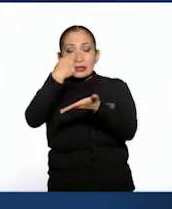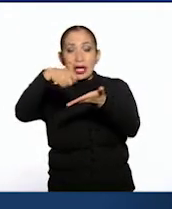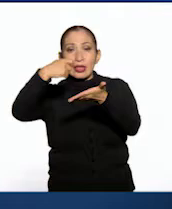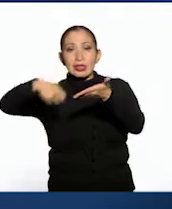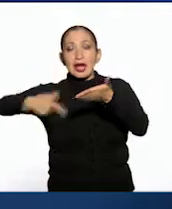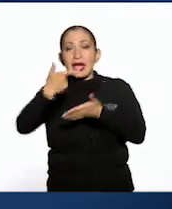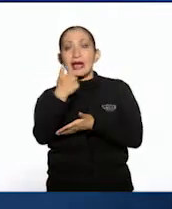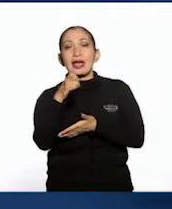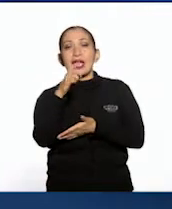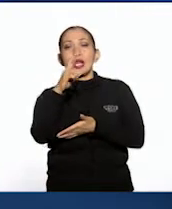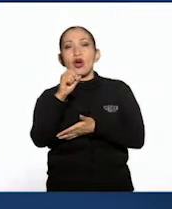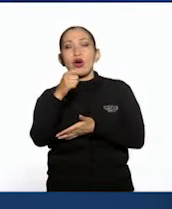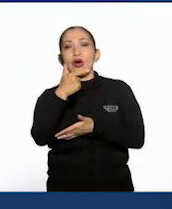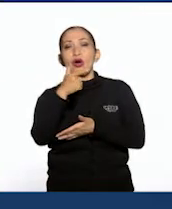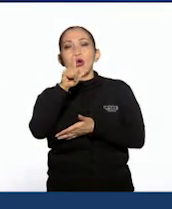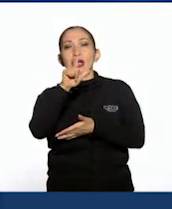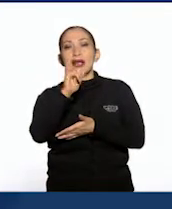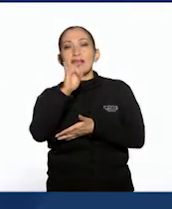escritura jeroglífica.